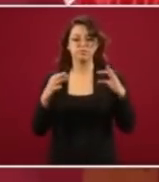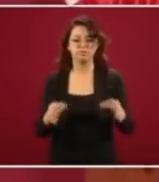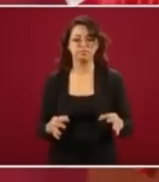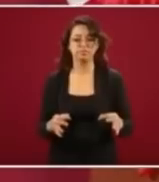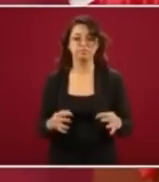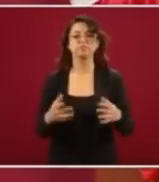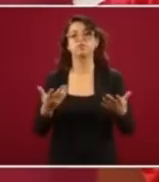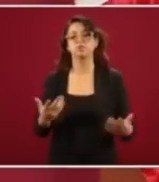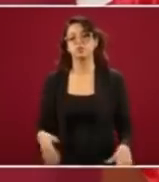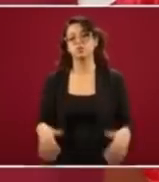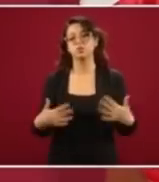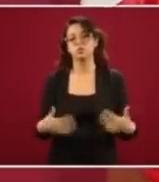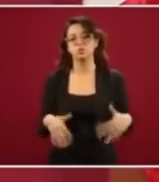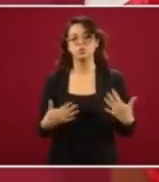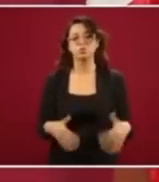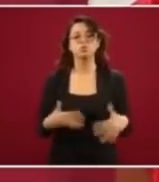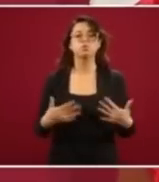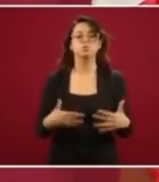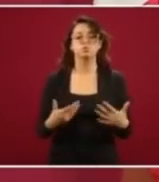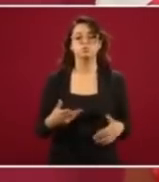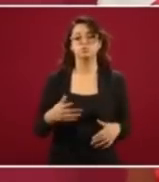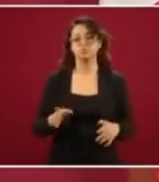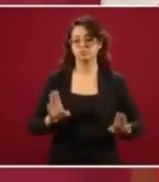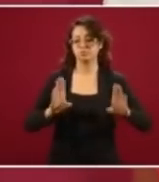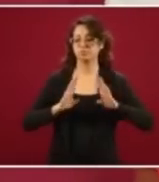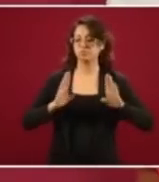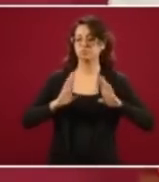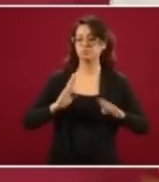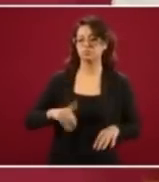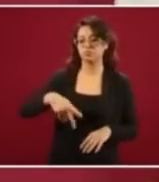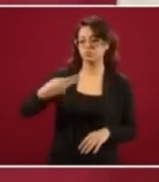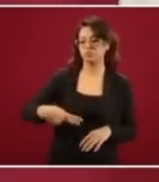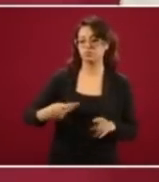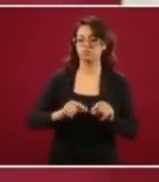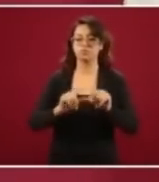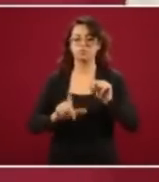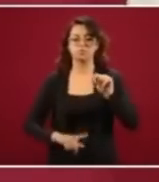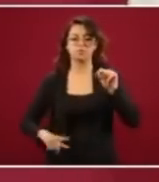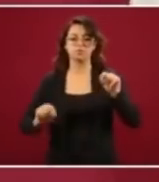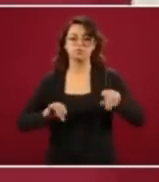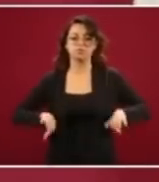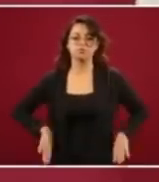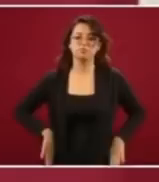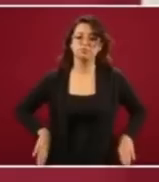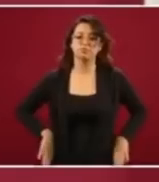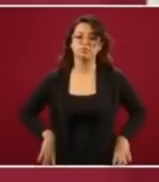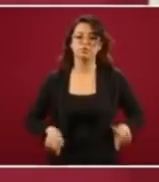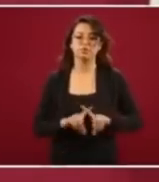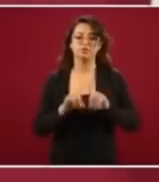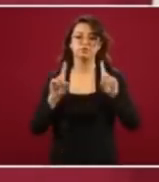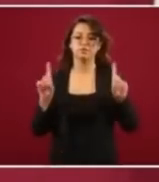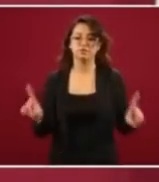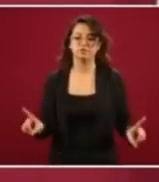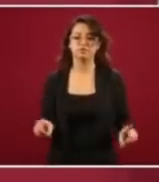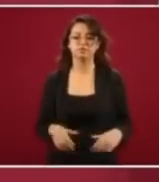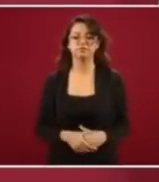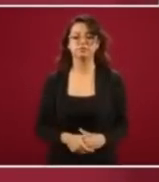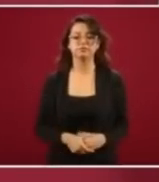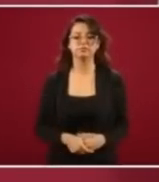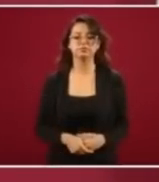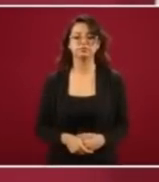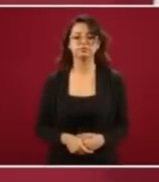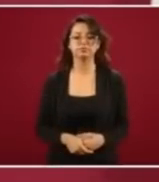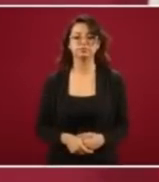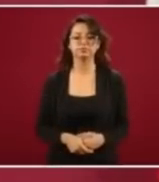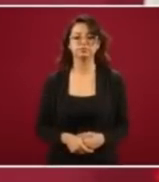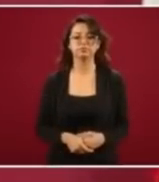qué es distinto nuestro ejército, entre otras cosas. Vamos